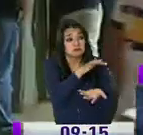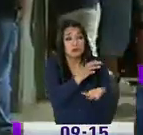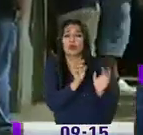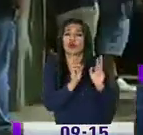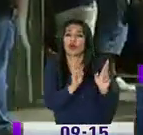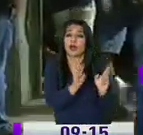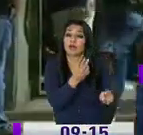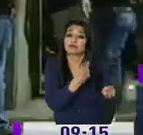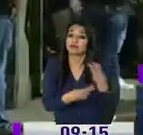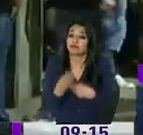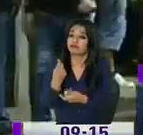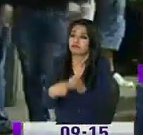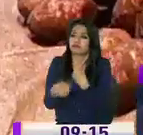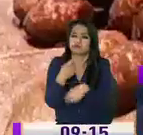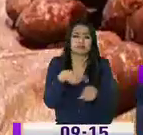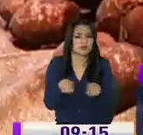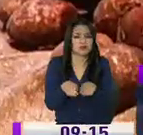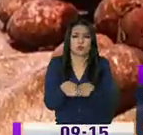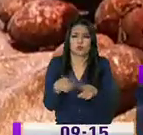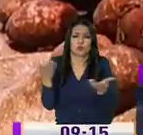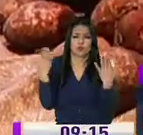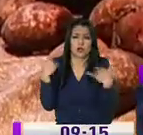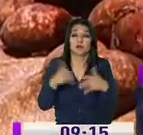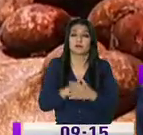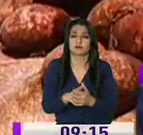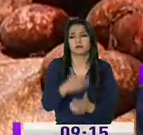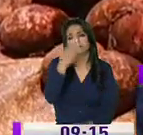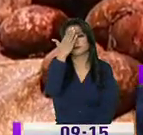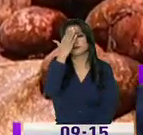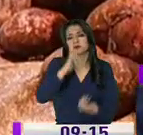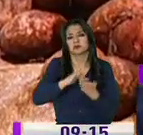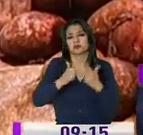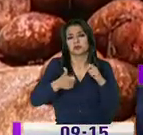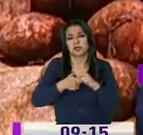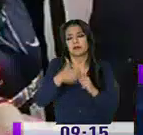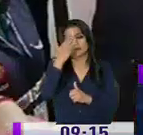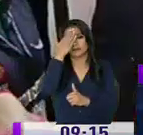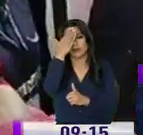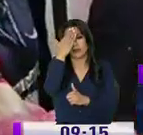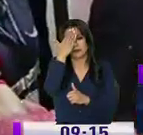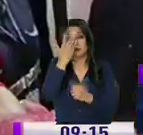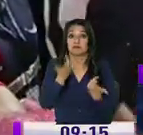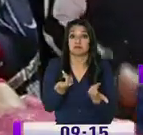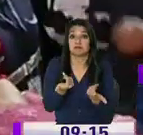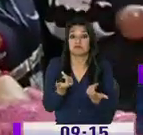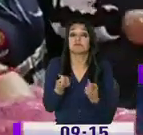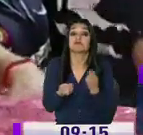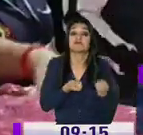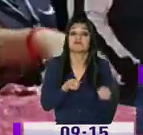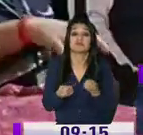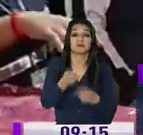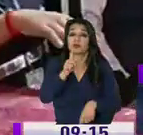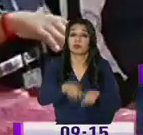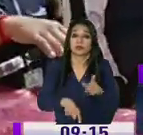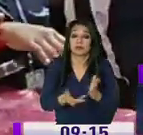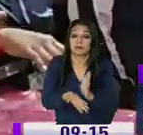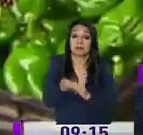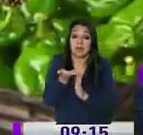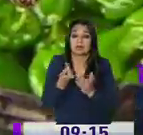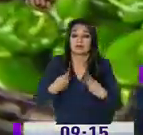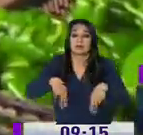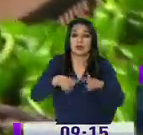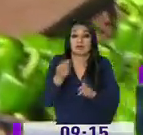para vender como antes. Conscientes de la situación, nos explican que se les escapa de las manos no incrementar el